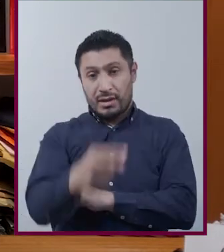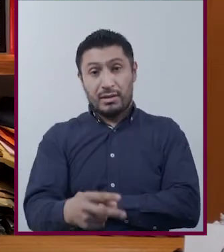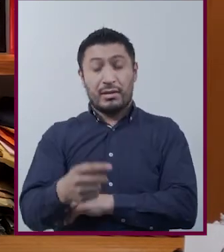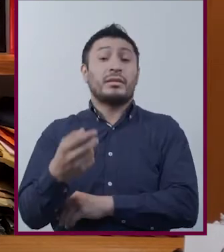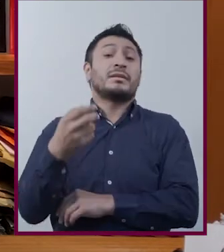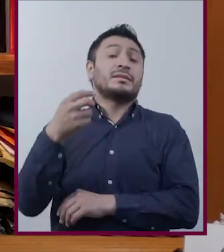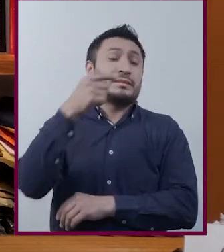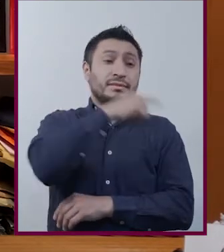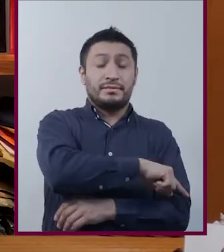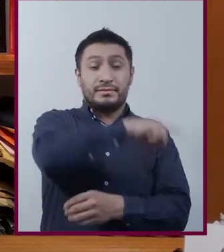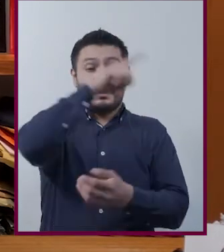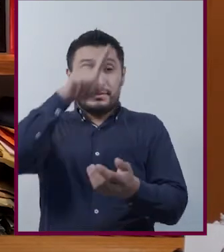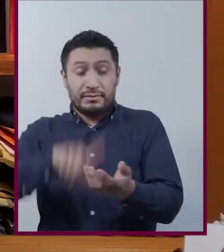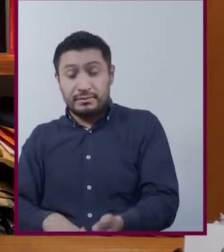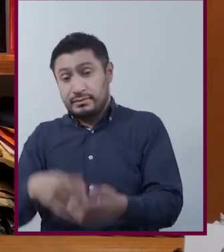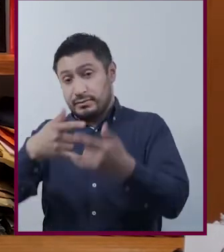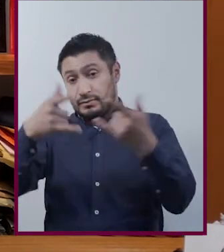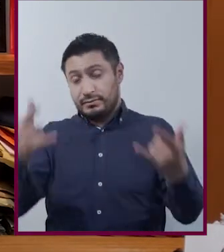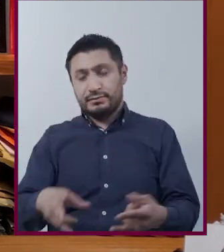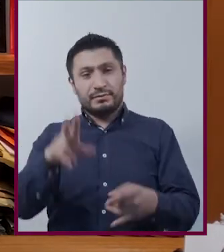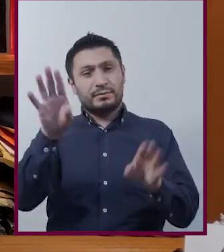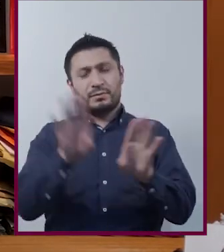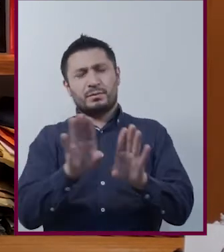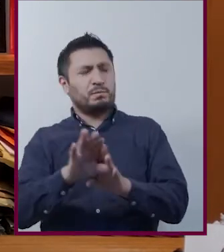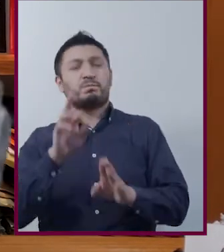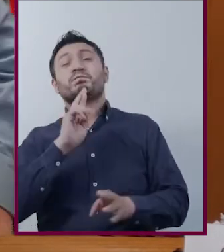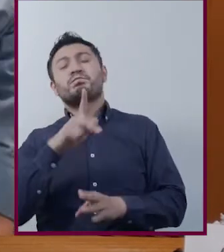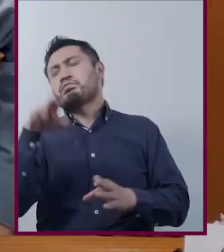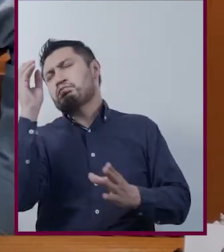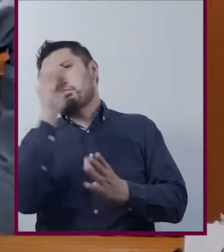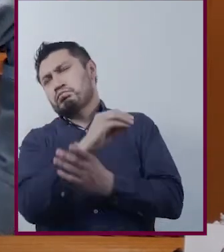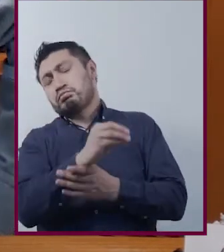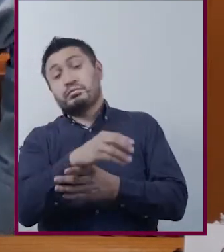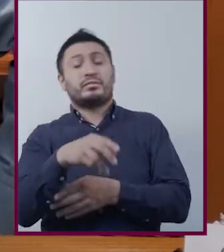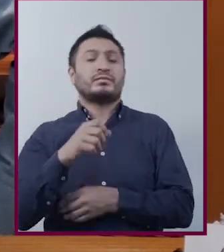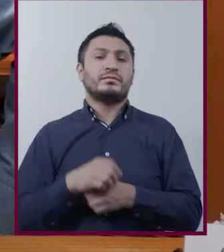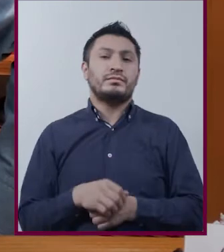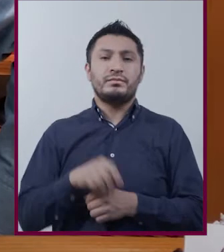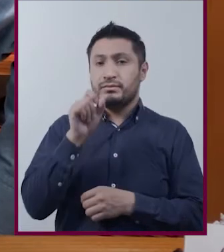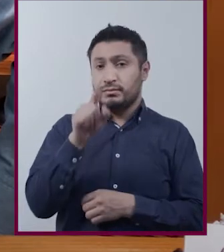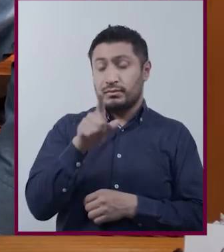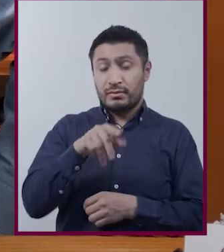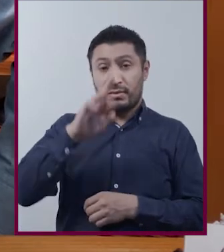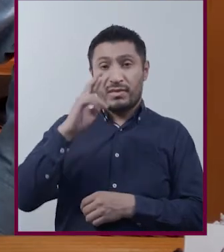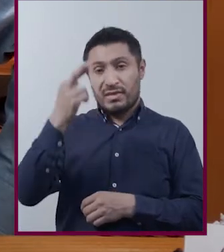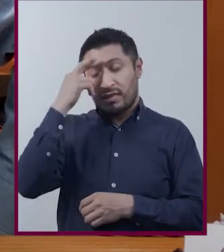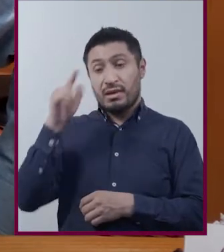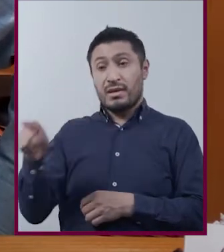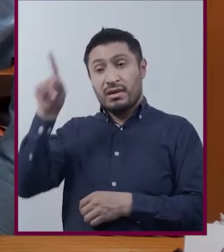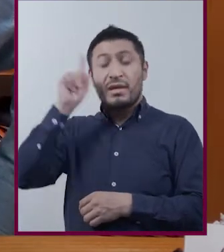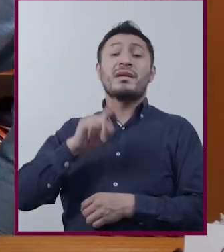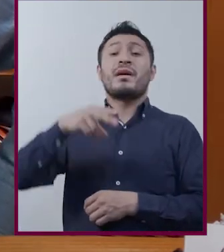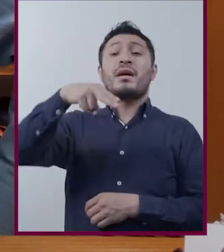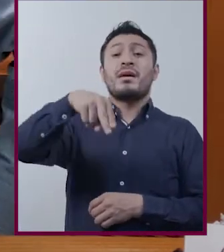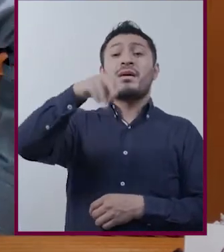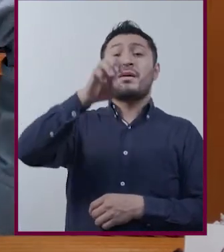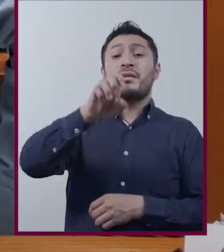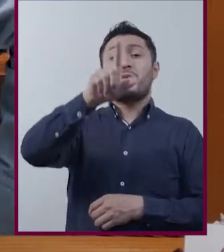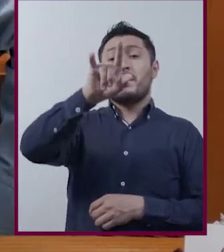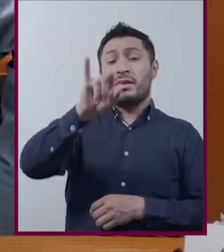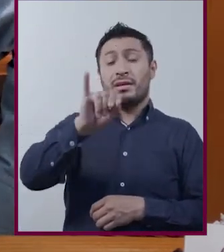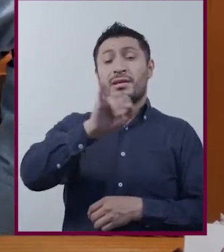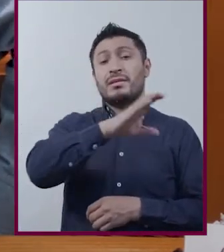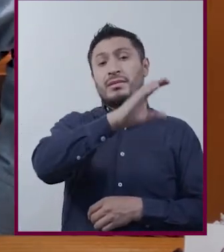no tuvo tanta resonancia. Por otra parte, hay que decir que Nelly Campobello fue una figura un